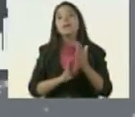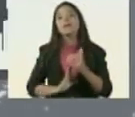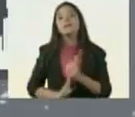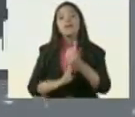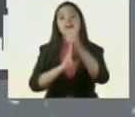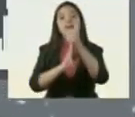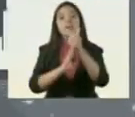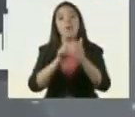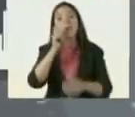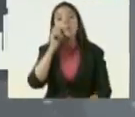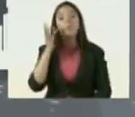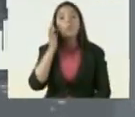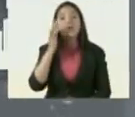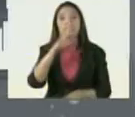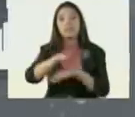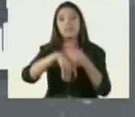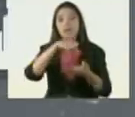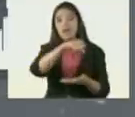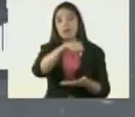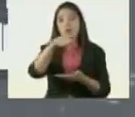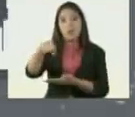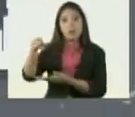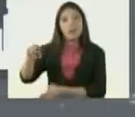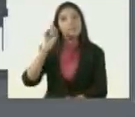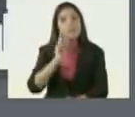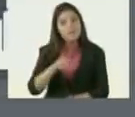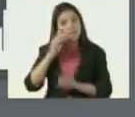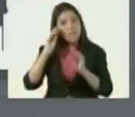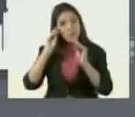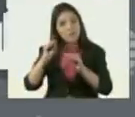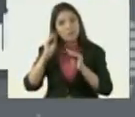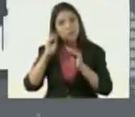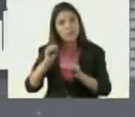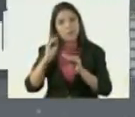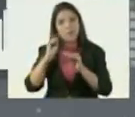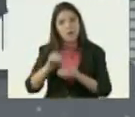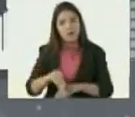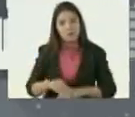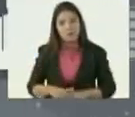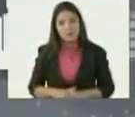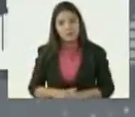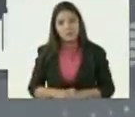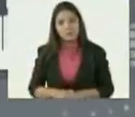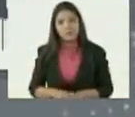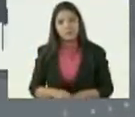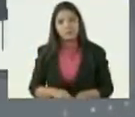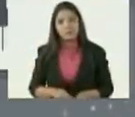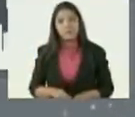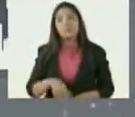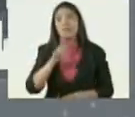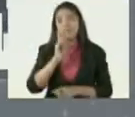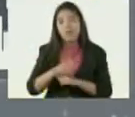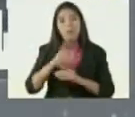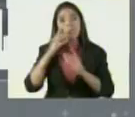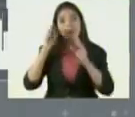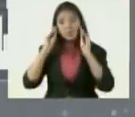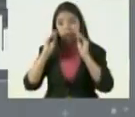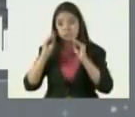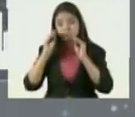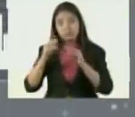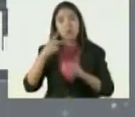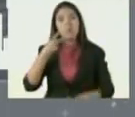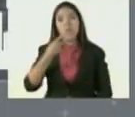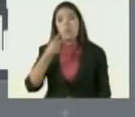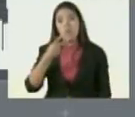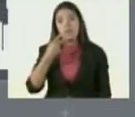y lideresas de los CLAP. Tenemos que formarnos, compañeros, compañeras, compatriotas. Tenemos que formarnos